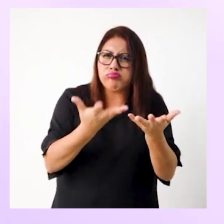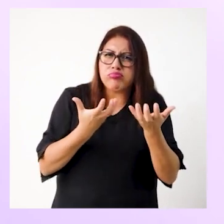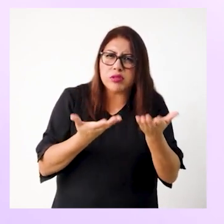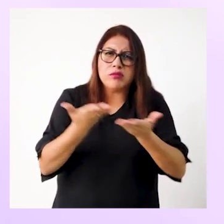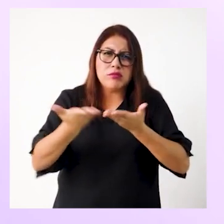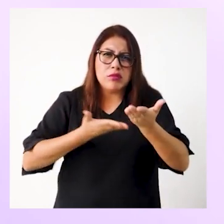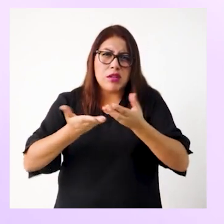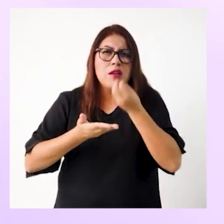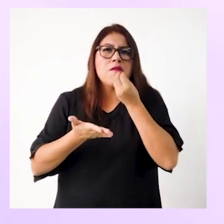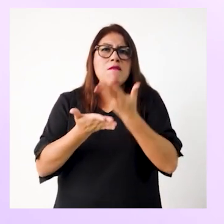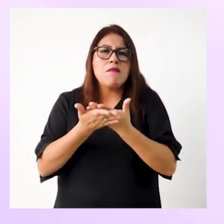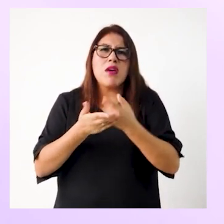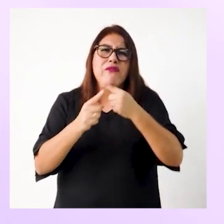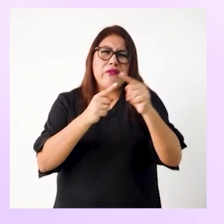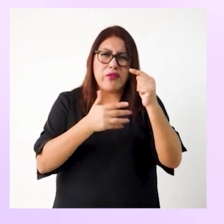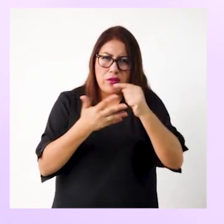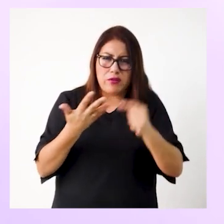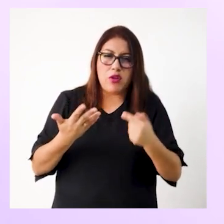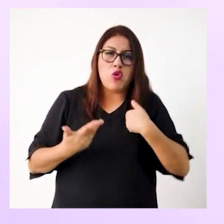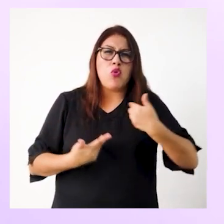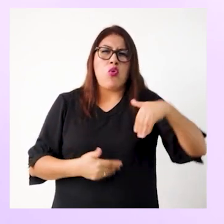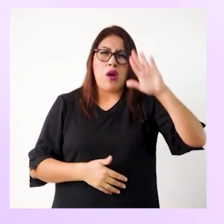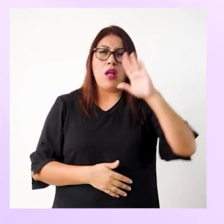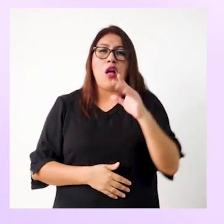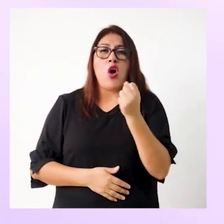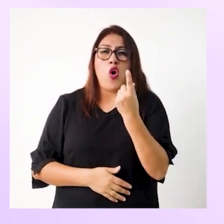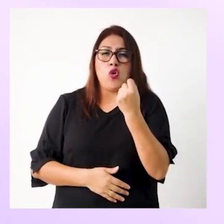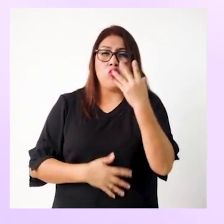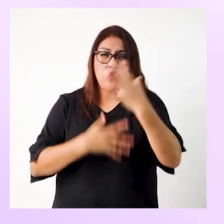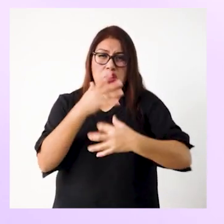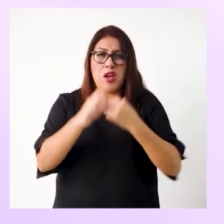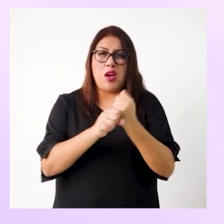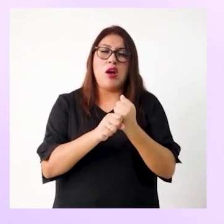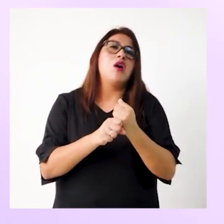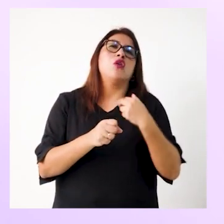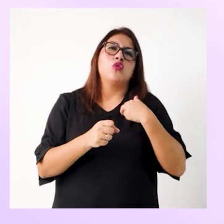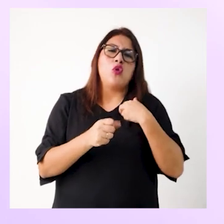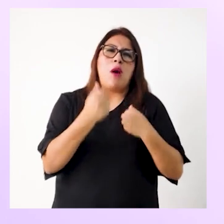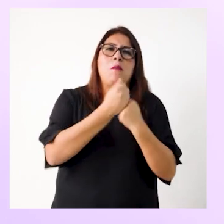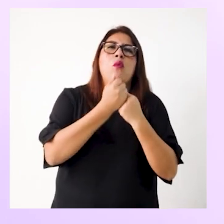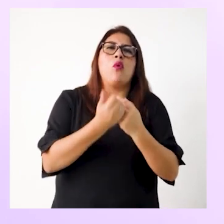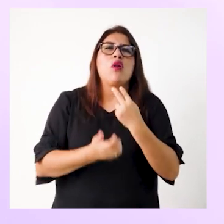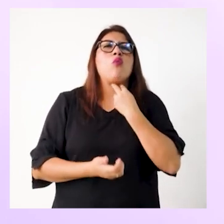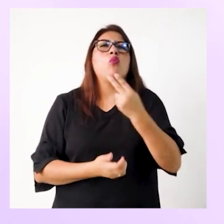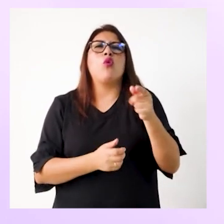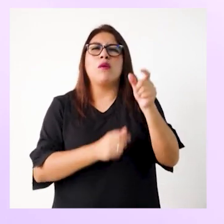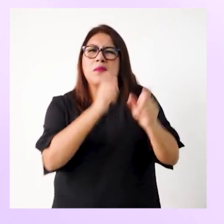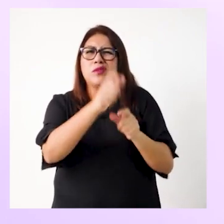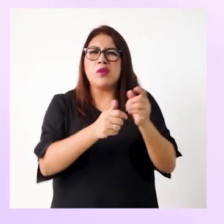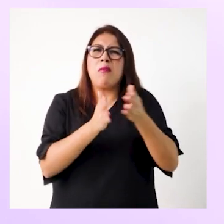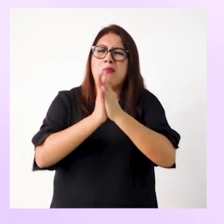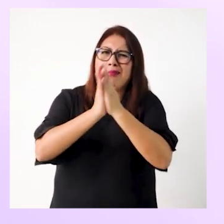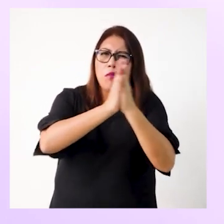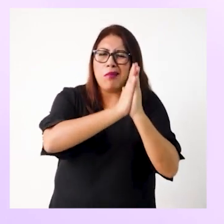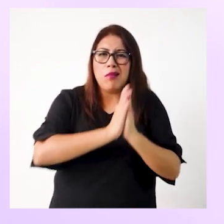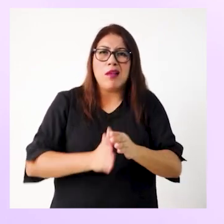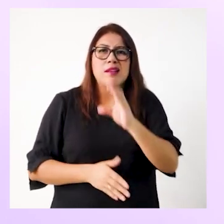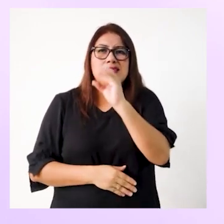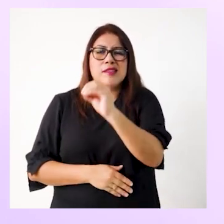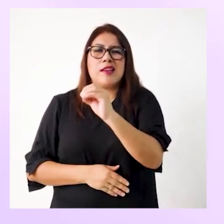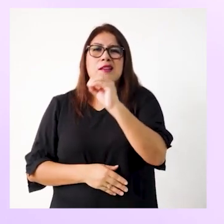Como bien señala, yo tengo un programa en Radio Nacional desde hace más de 12 años que se llama La Voz del Consumidor, que va de 10 a 11 de la mañana, en